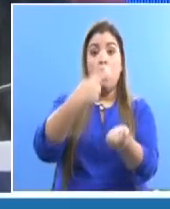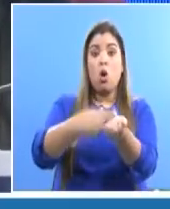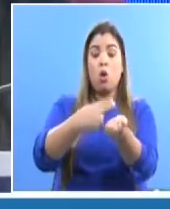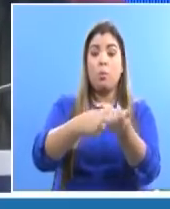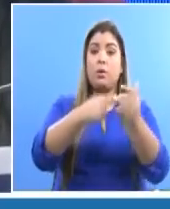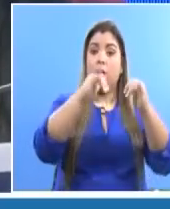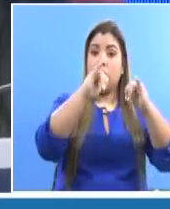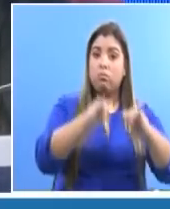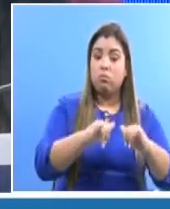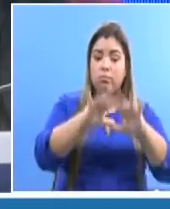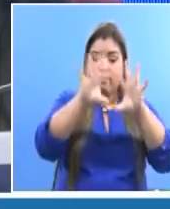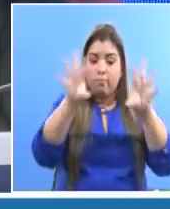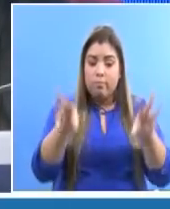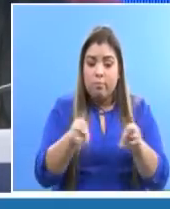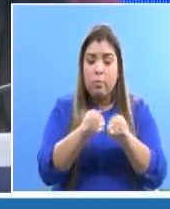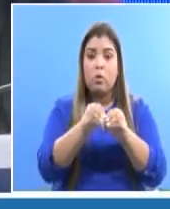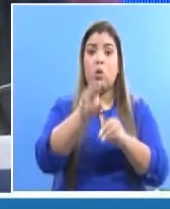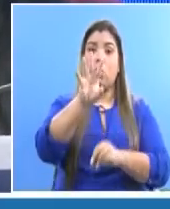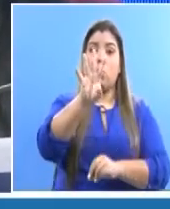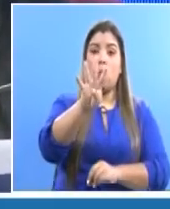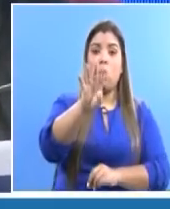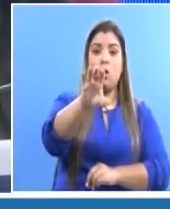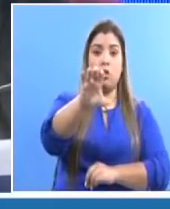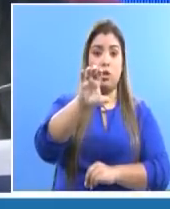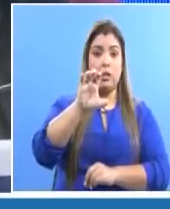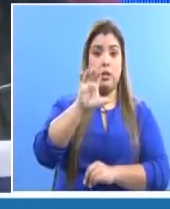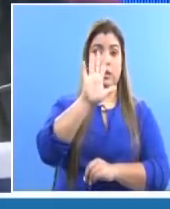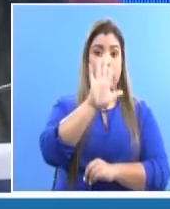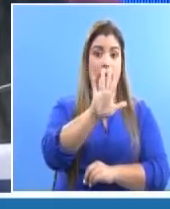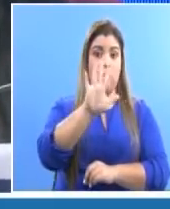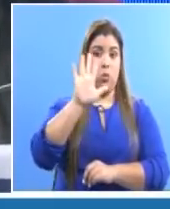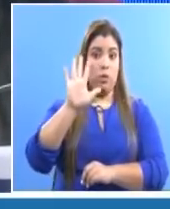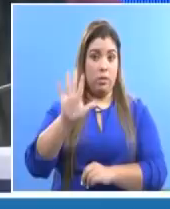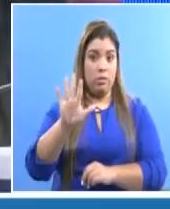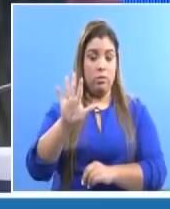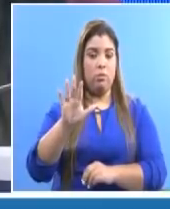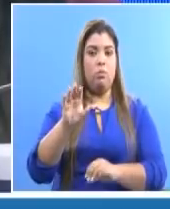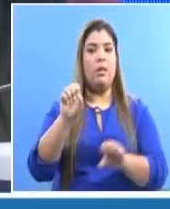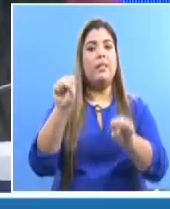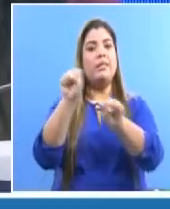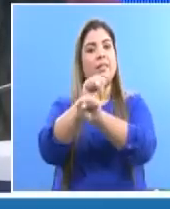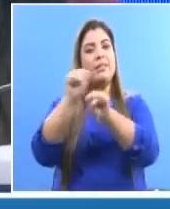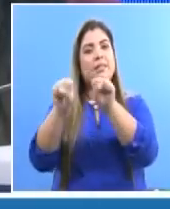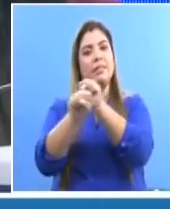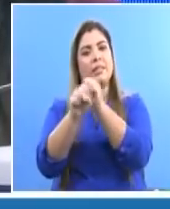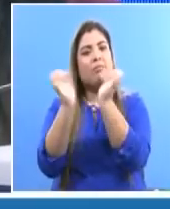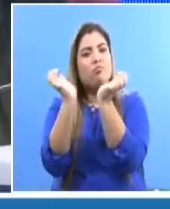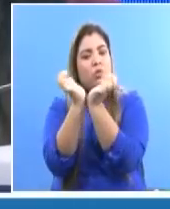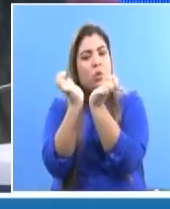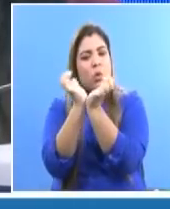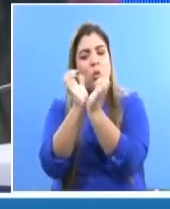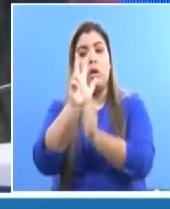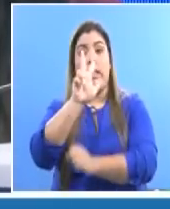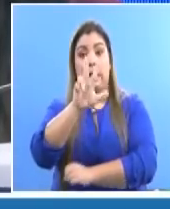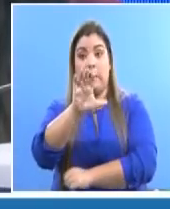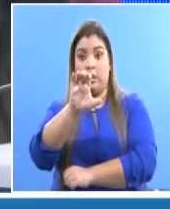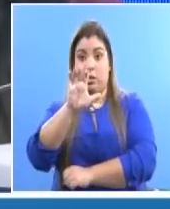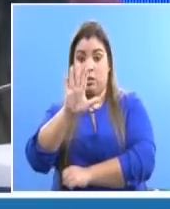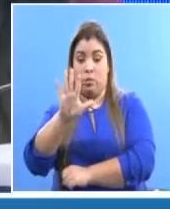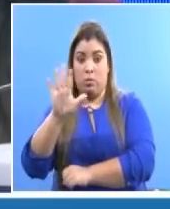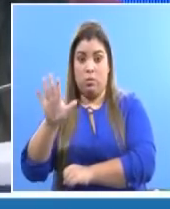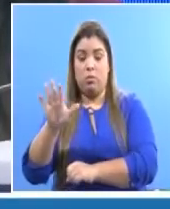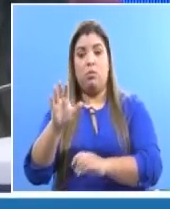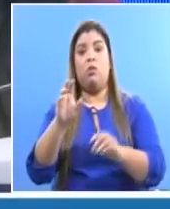hospitalizados un total de 455, en sala 365, en unidad